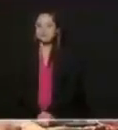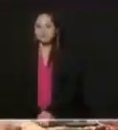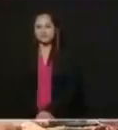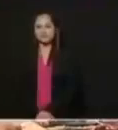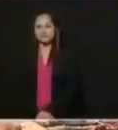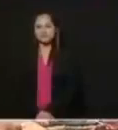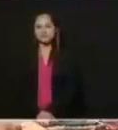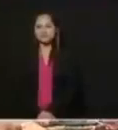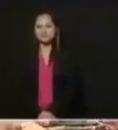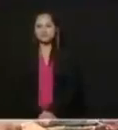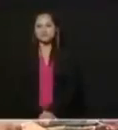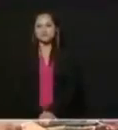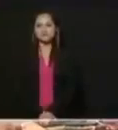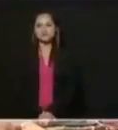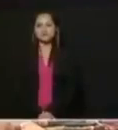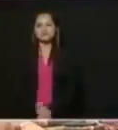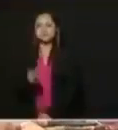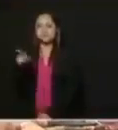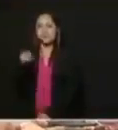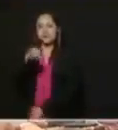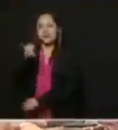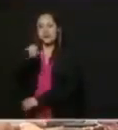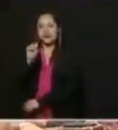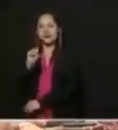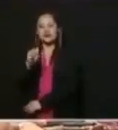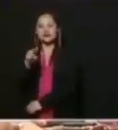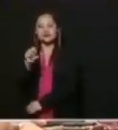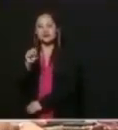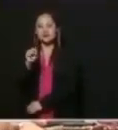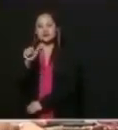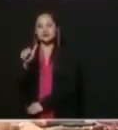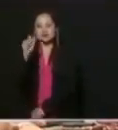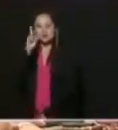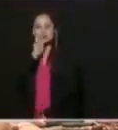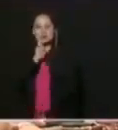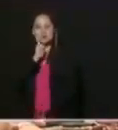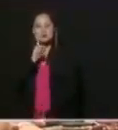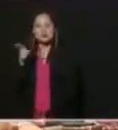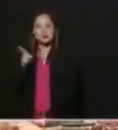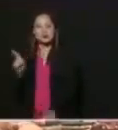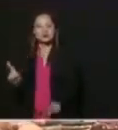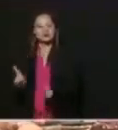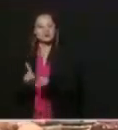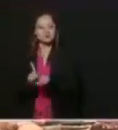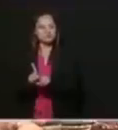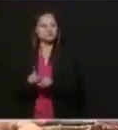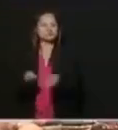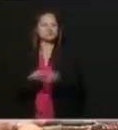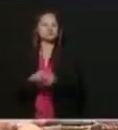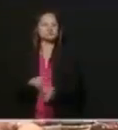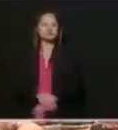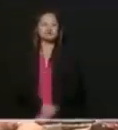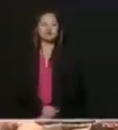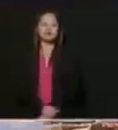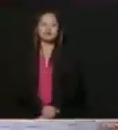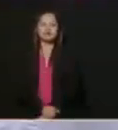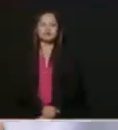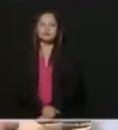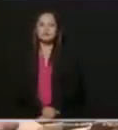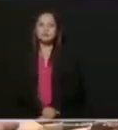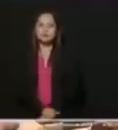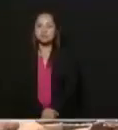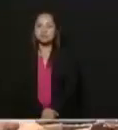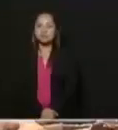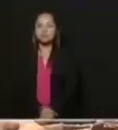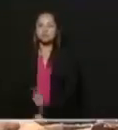Muy sólido. Ahí están, mira, ya está Jesús junto a él. Y a ver si va a dar palabras. Finalmente también